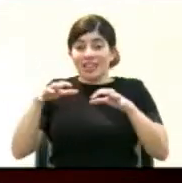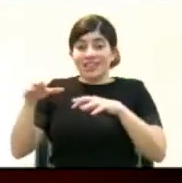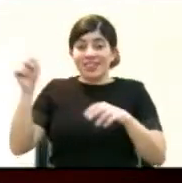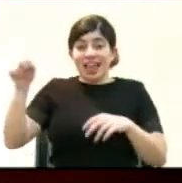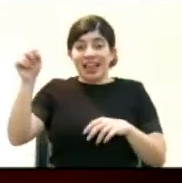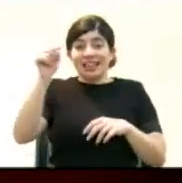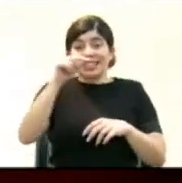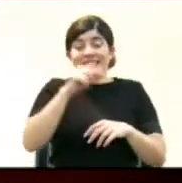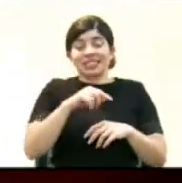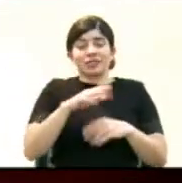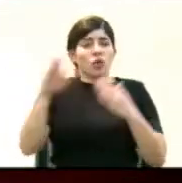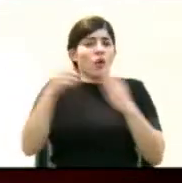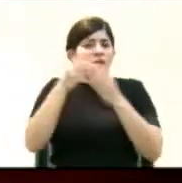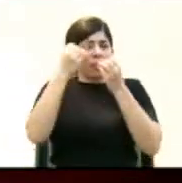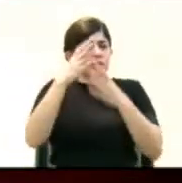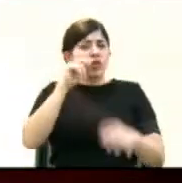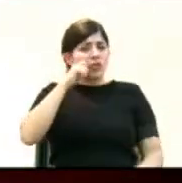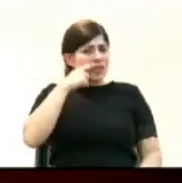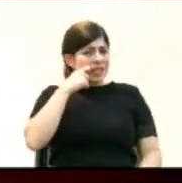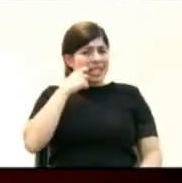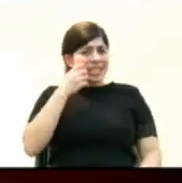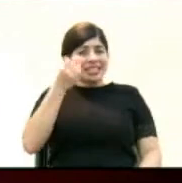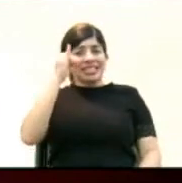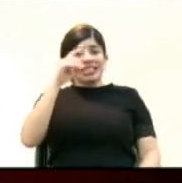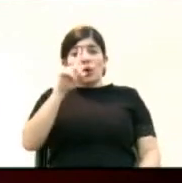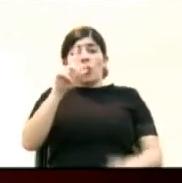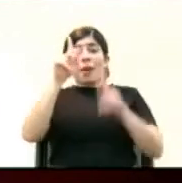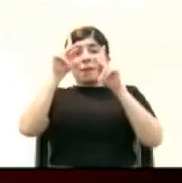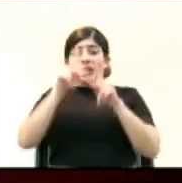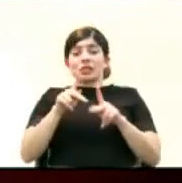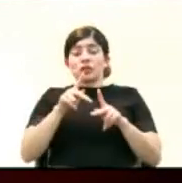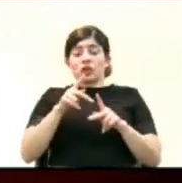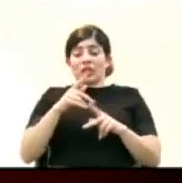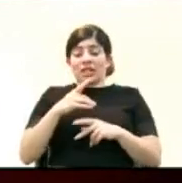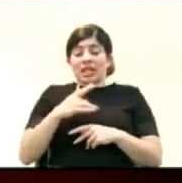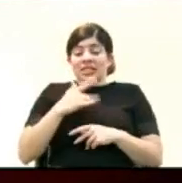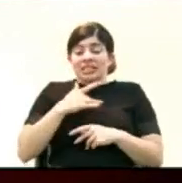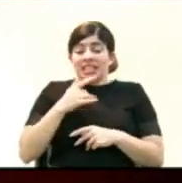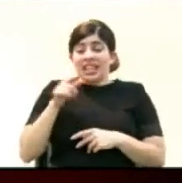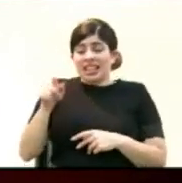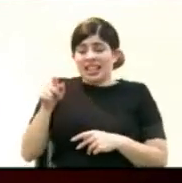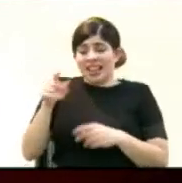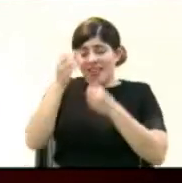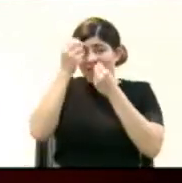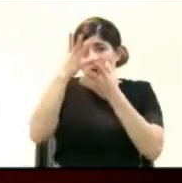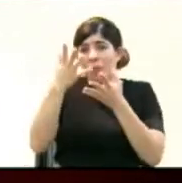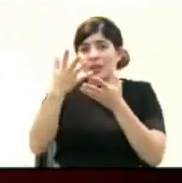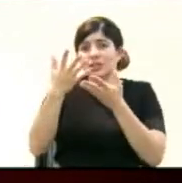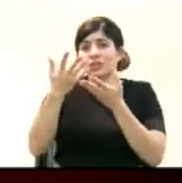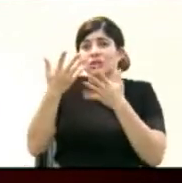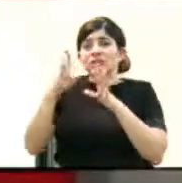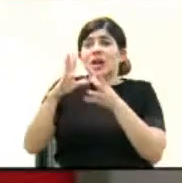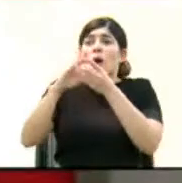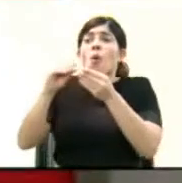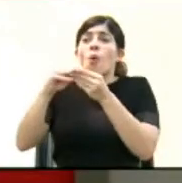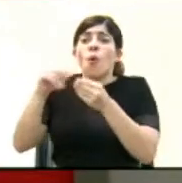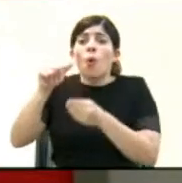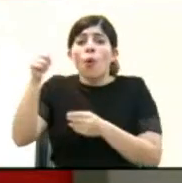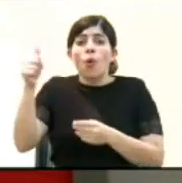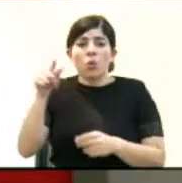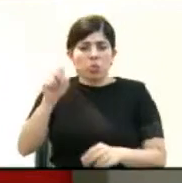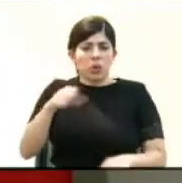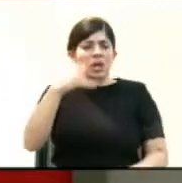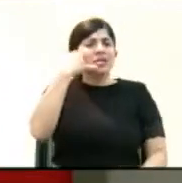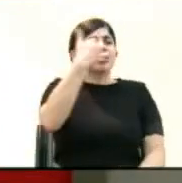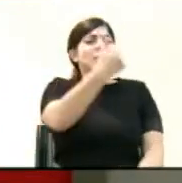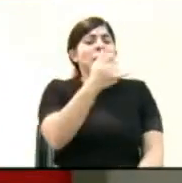actividades son confidenciales. Si alguna persona siente que su información ha sido vulnerada, al mismo 911